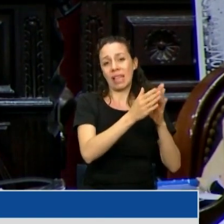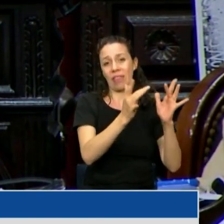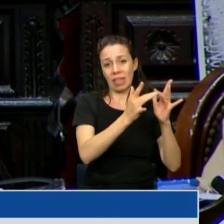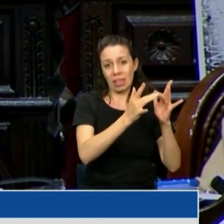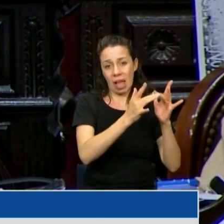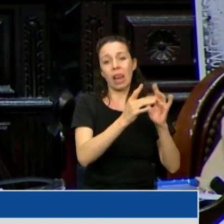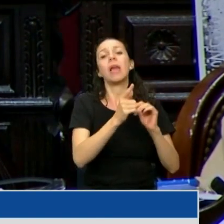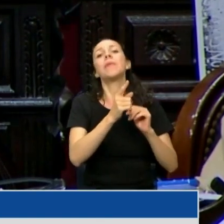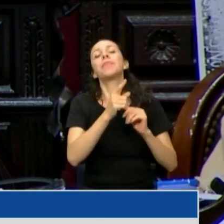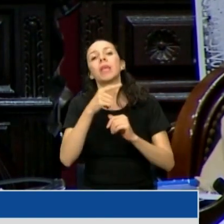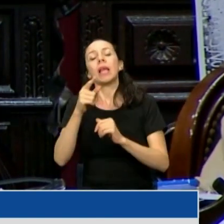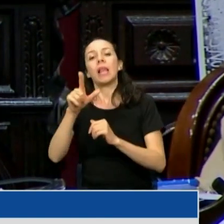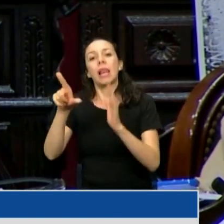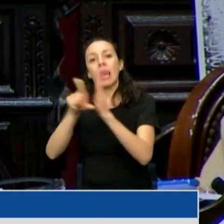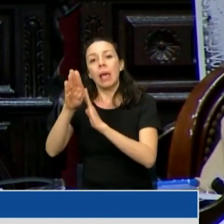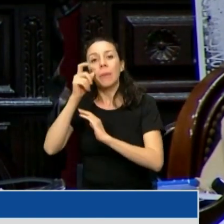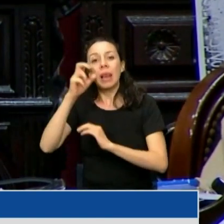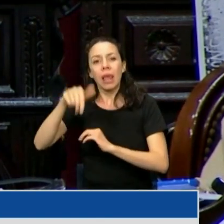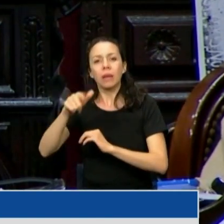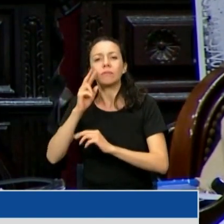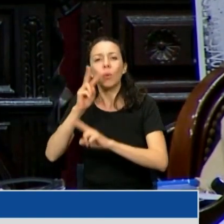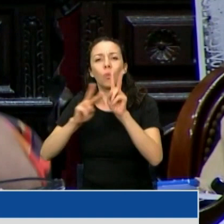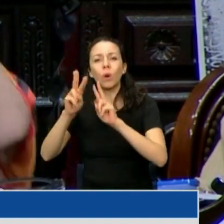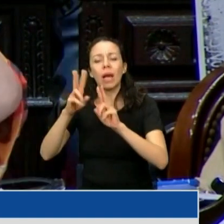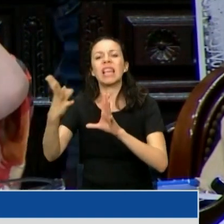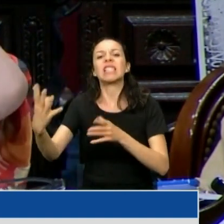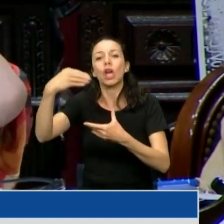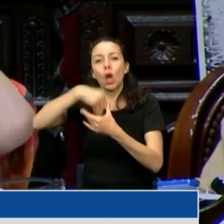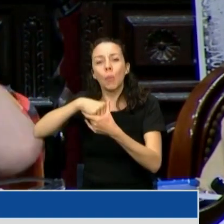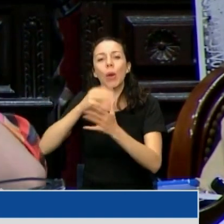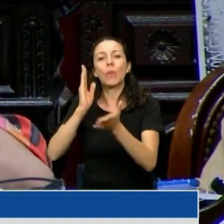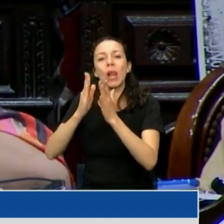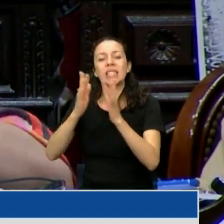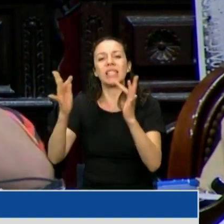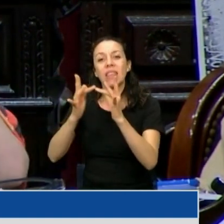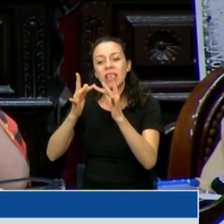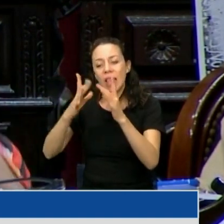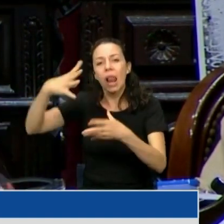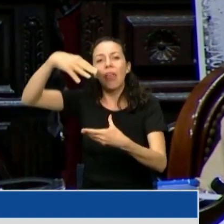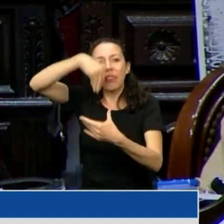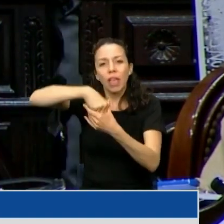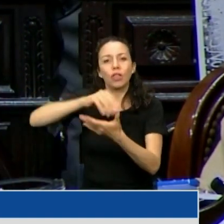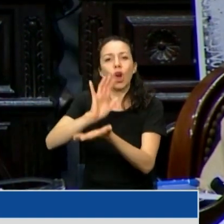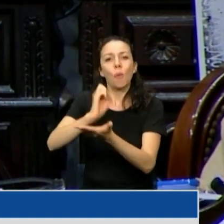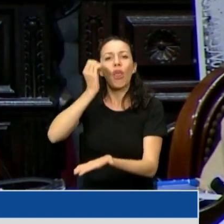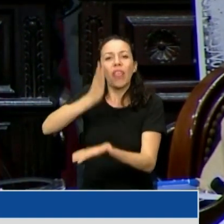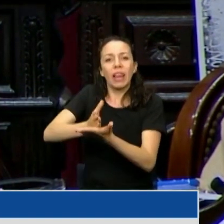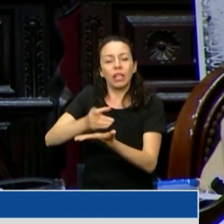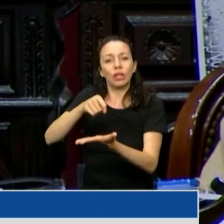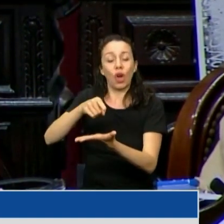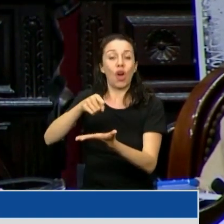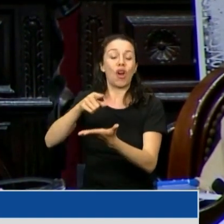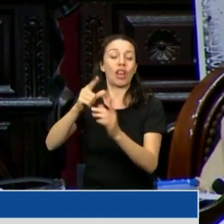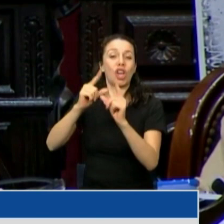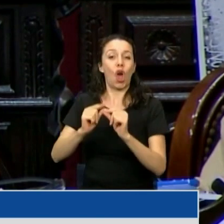tanto, la Ley Belén lo que busca es la incorporación de la violencia digital como delito en el Código Penal, de modo que se pueda